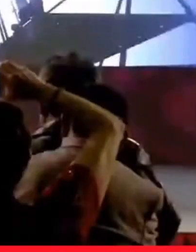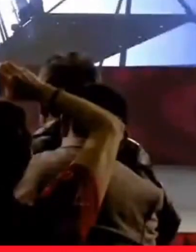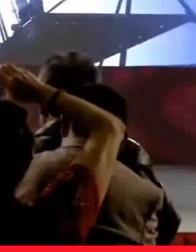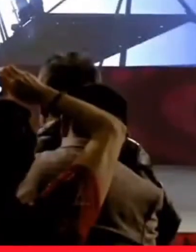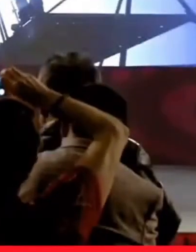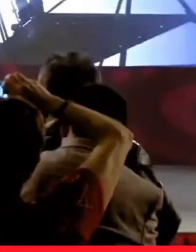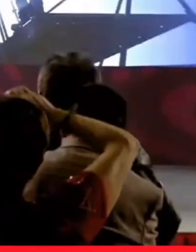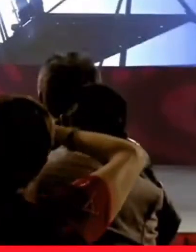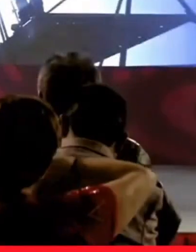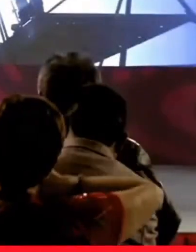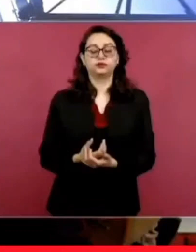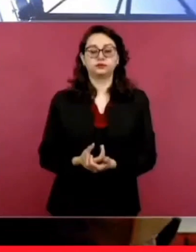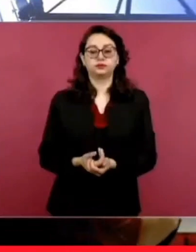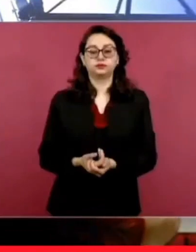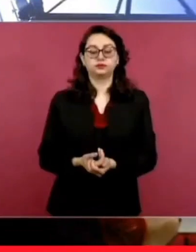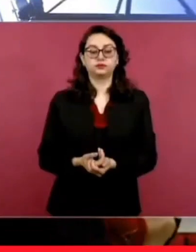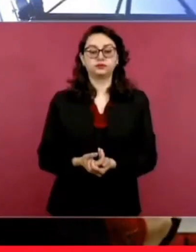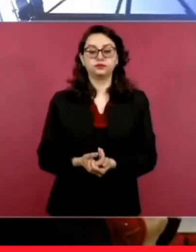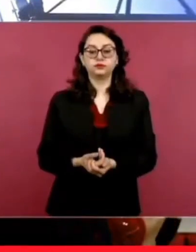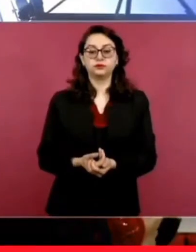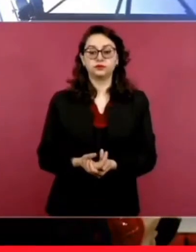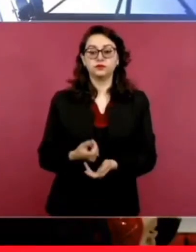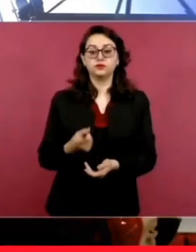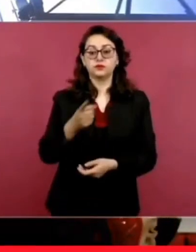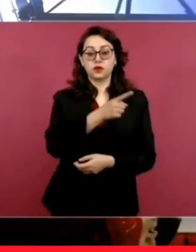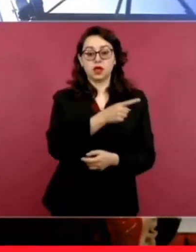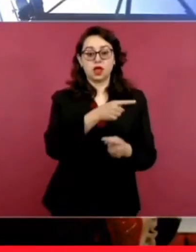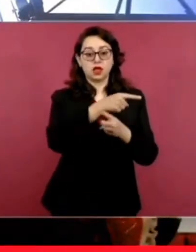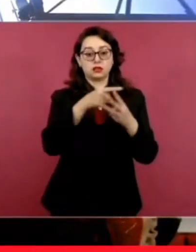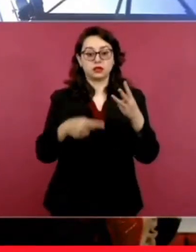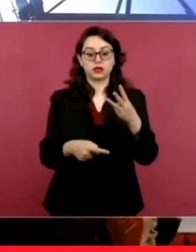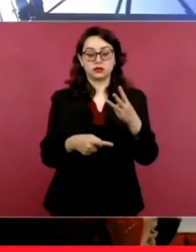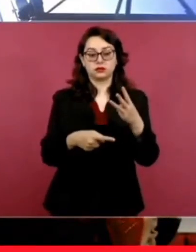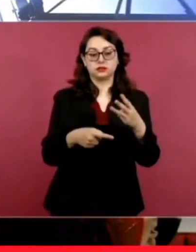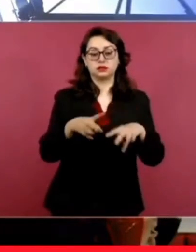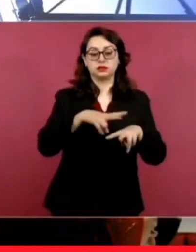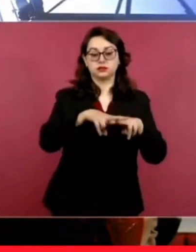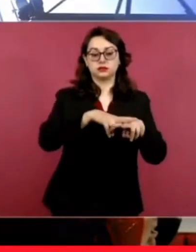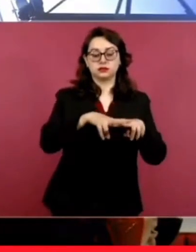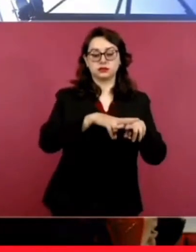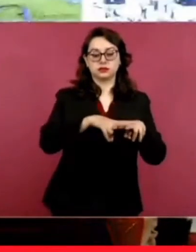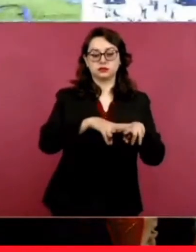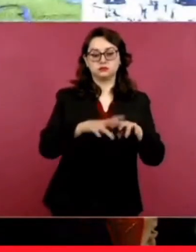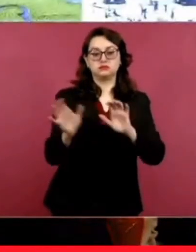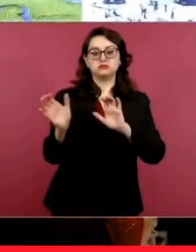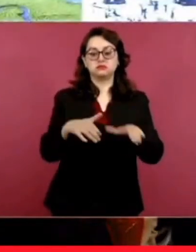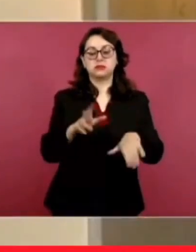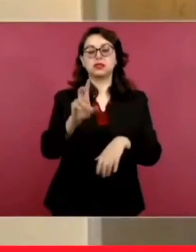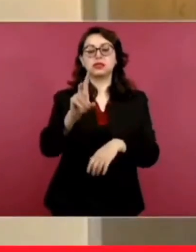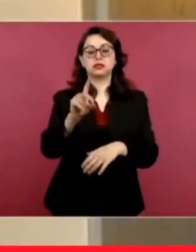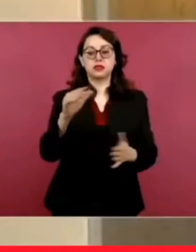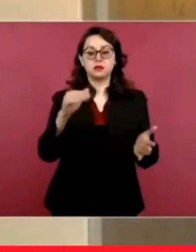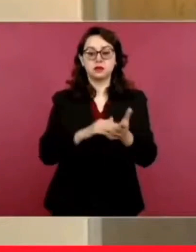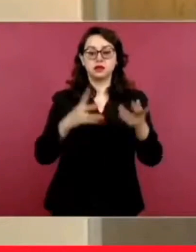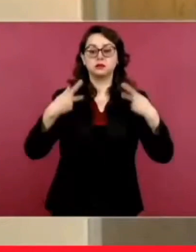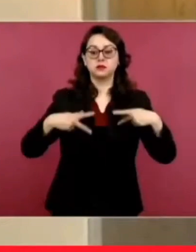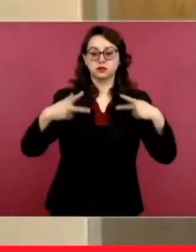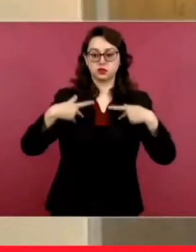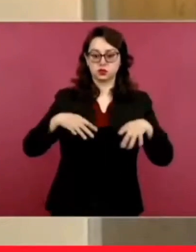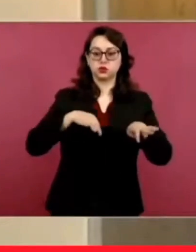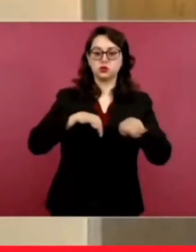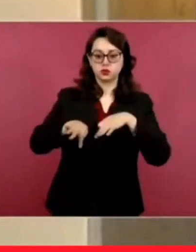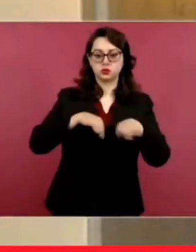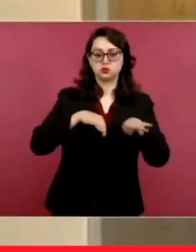hasta la fecha en estos tres tramos 30.000 empleos directos. En general, el programa avanza